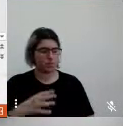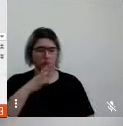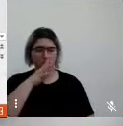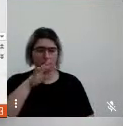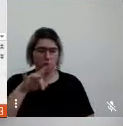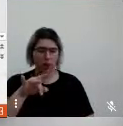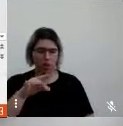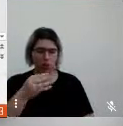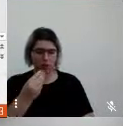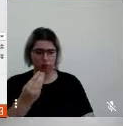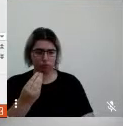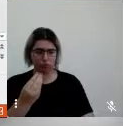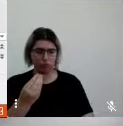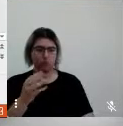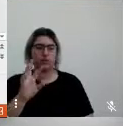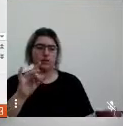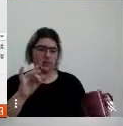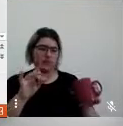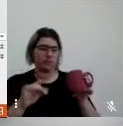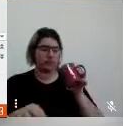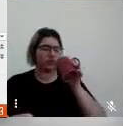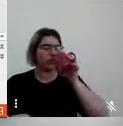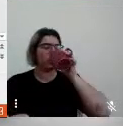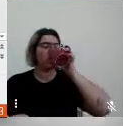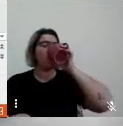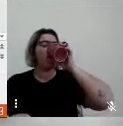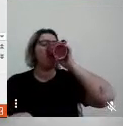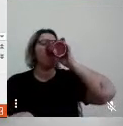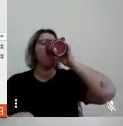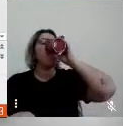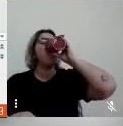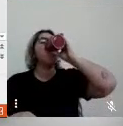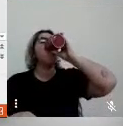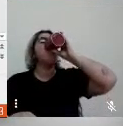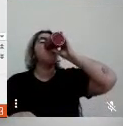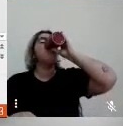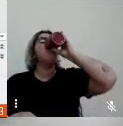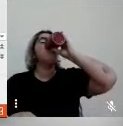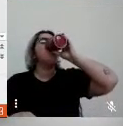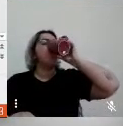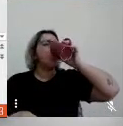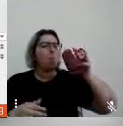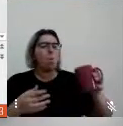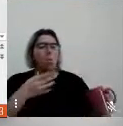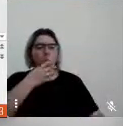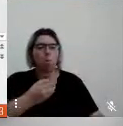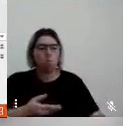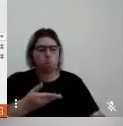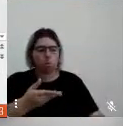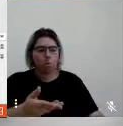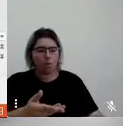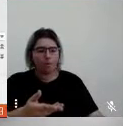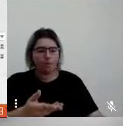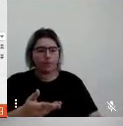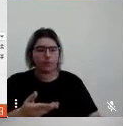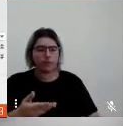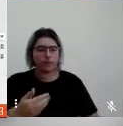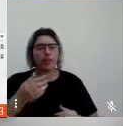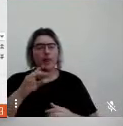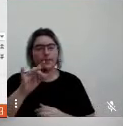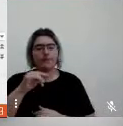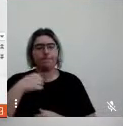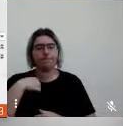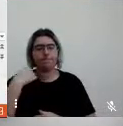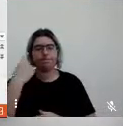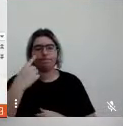desmayaste, dices? Claro, ¿Y quién te cogió? me caí al suelo, ¿Y quién